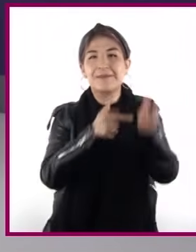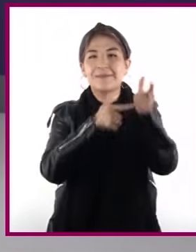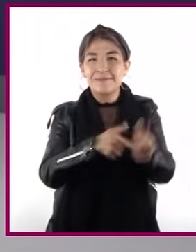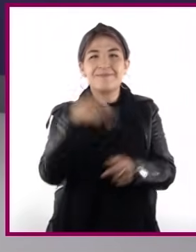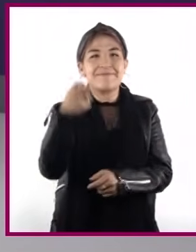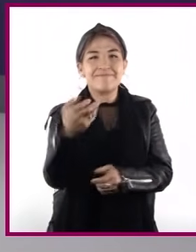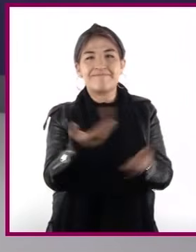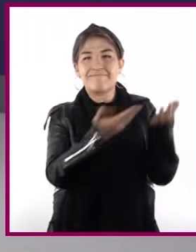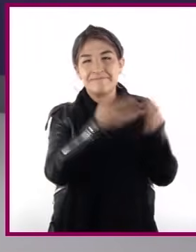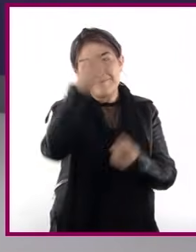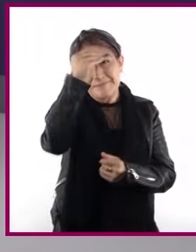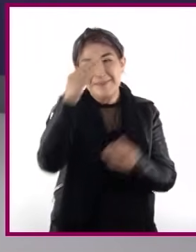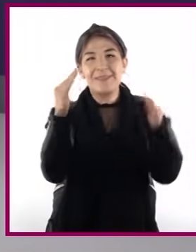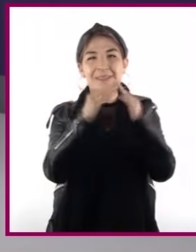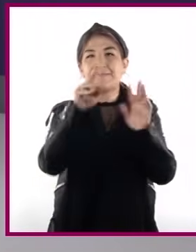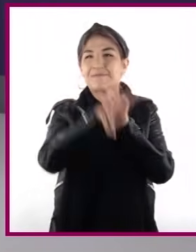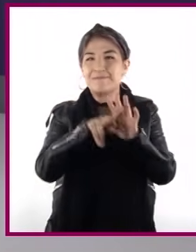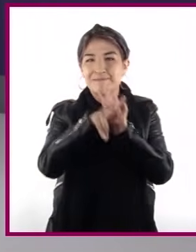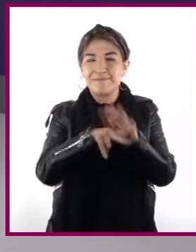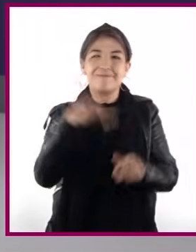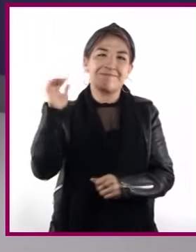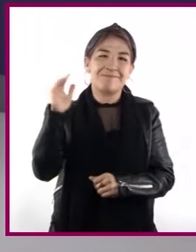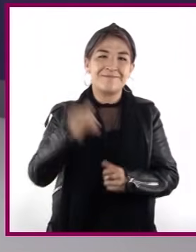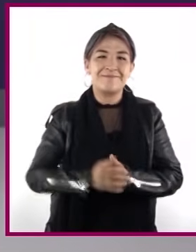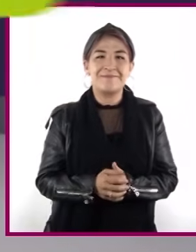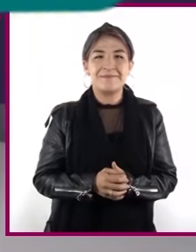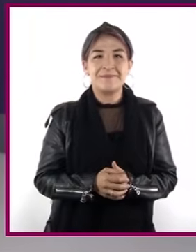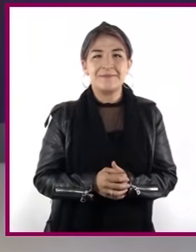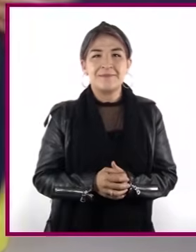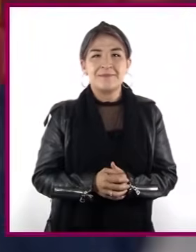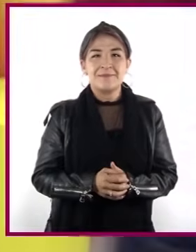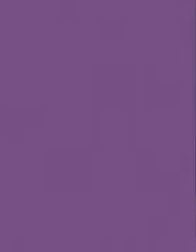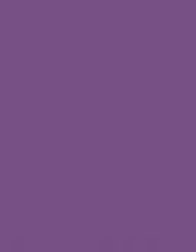los contenidos de Aprende en Casa. ¡Hasta luego!